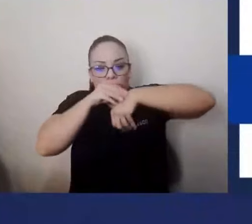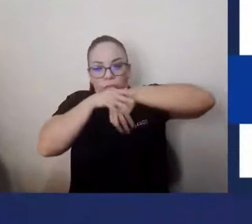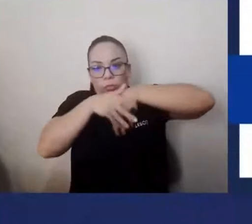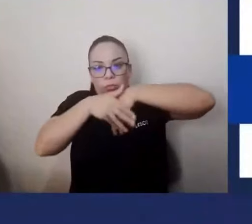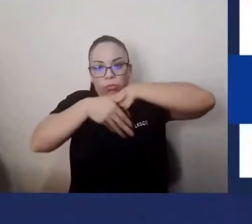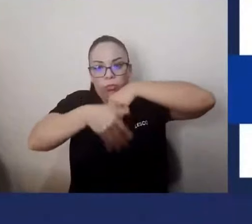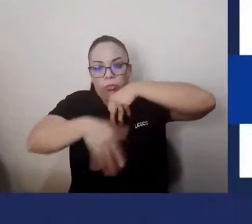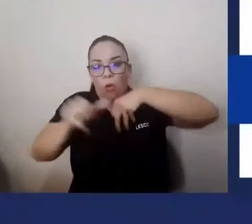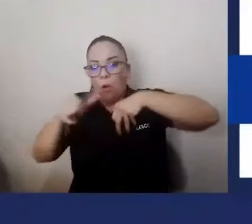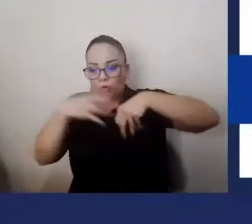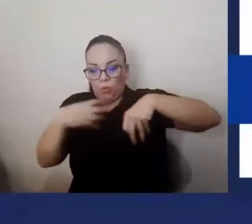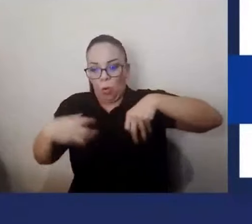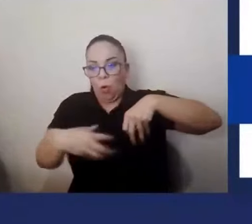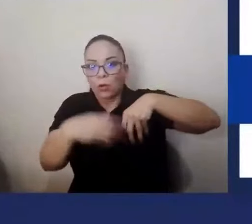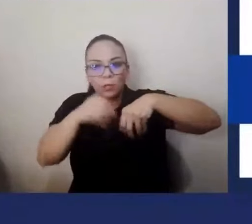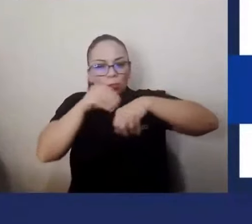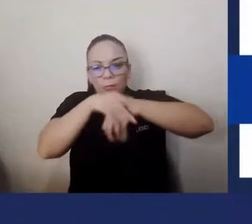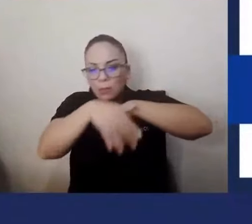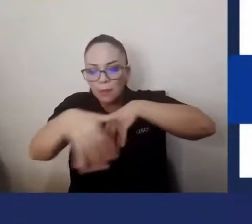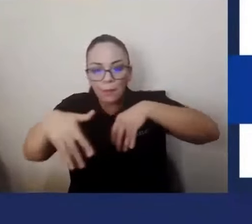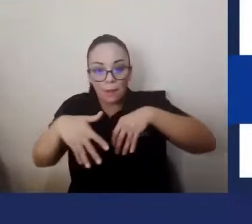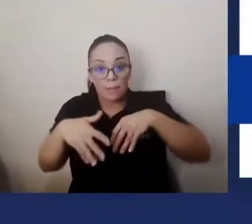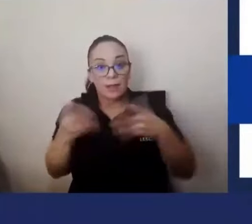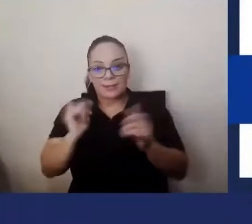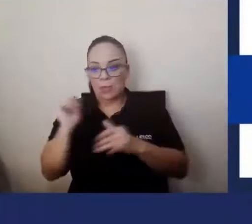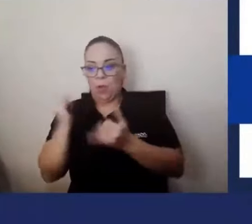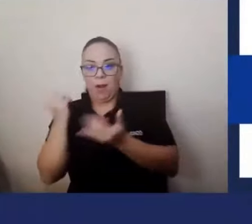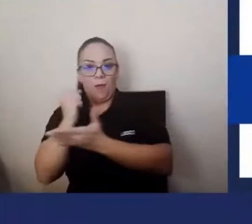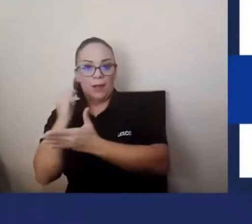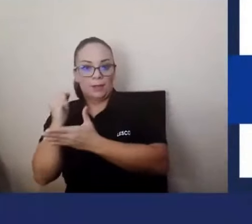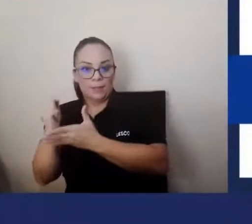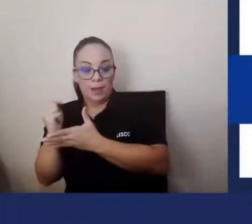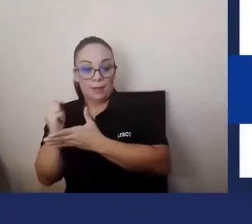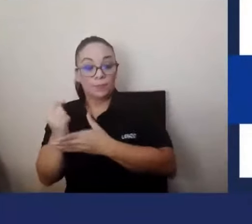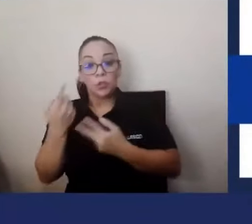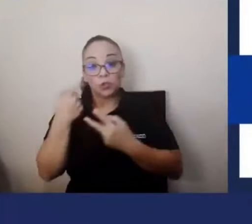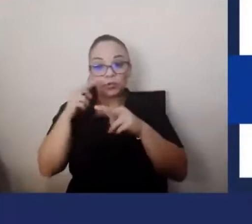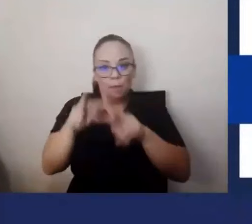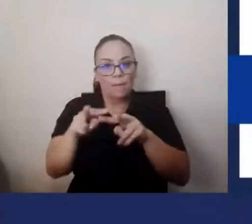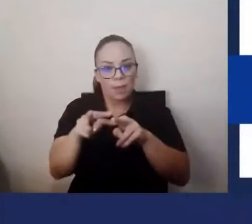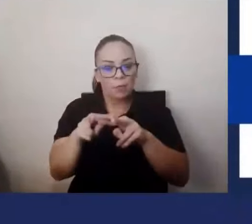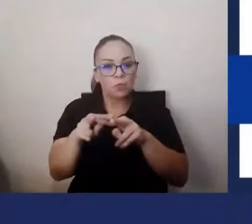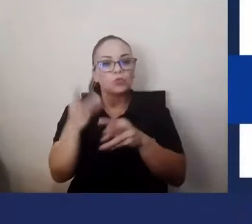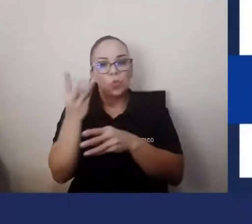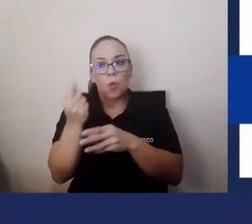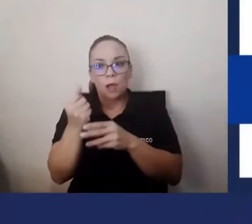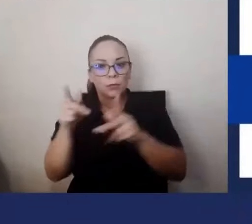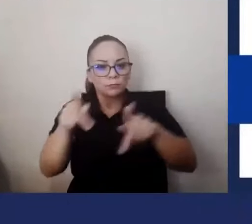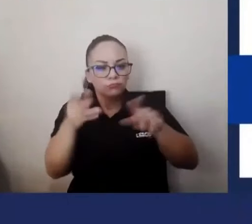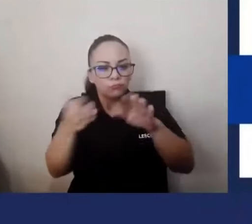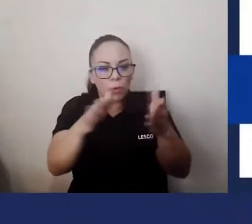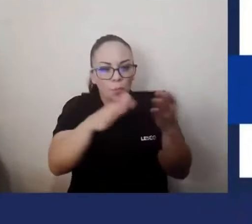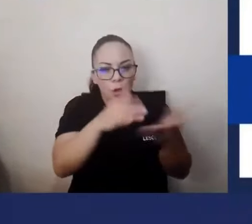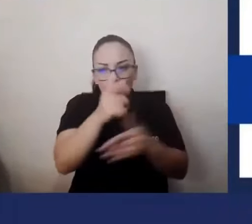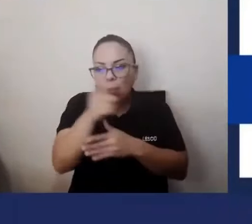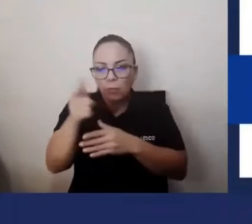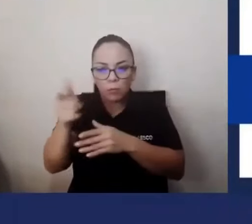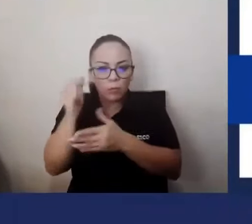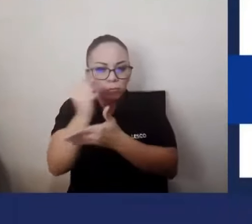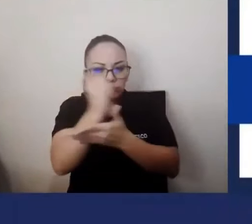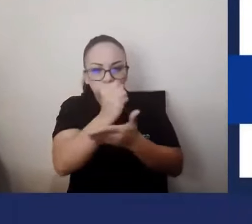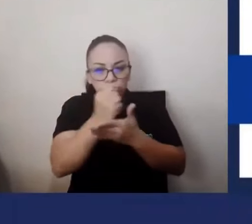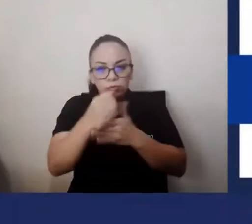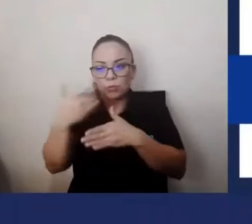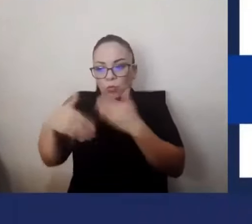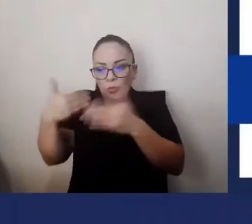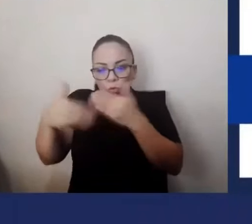tocado. Y eso es lo que nos dice el mapa de la criminalidad cuando observamos cómo los homicidios vienen desarrollándose y dándose